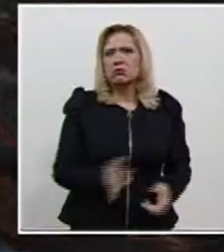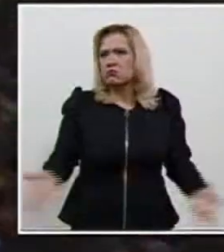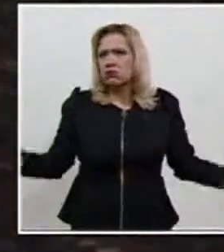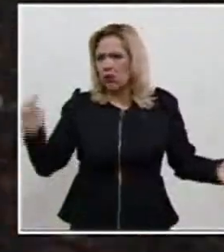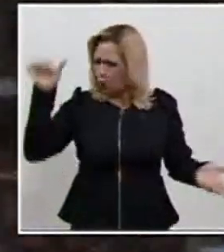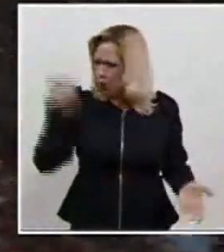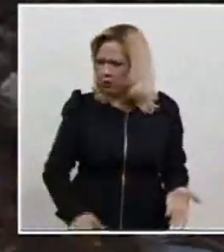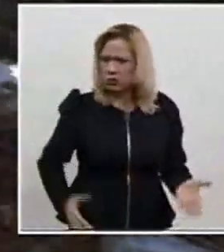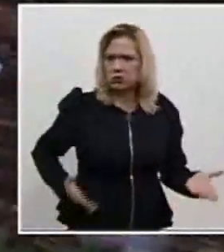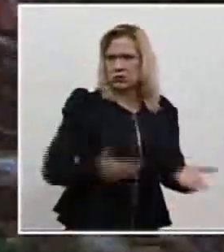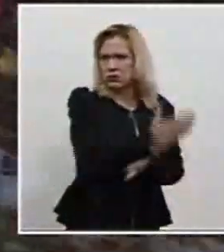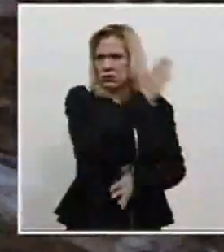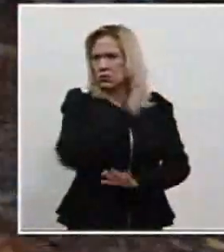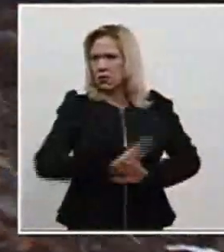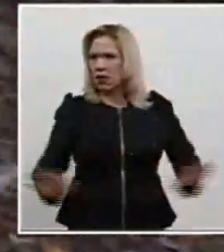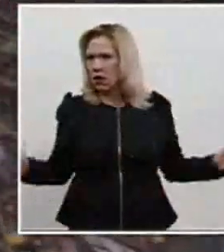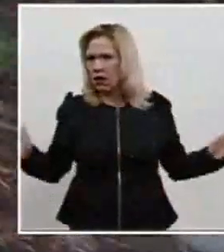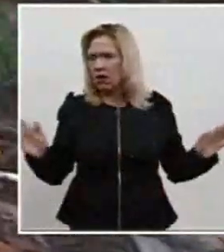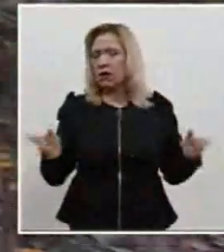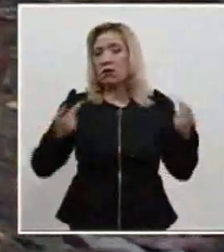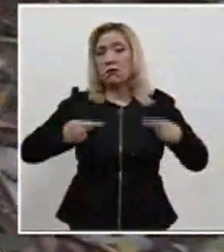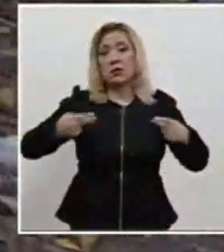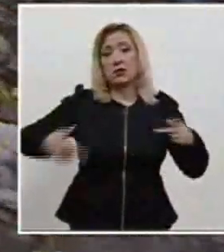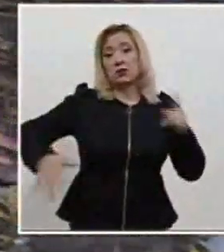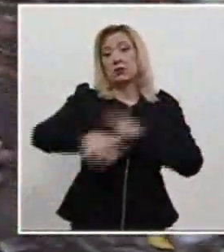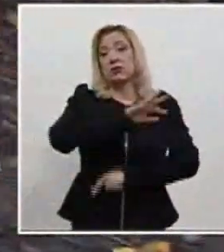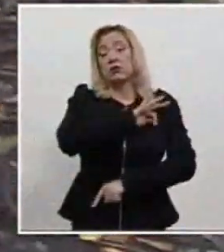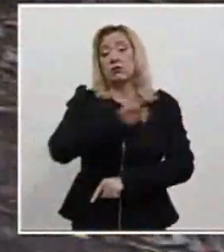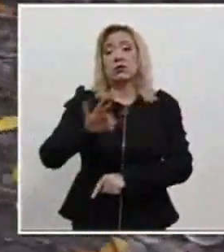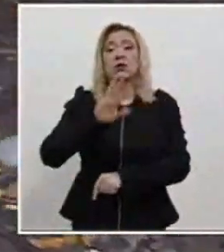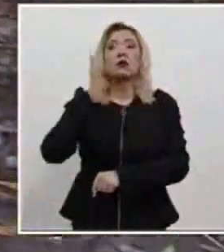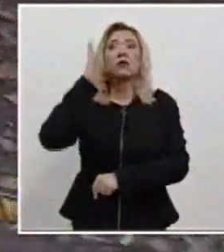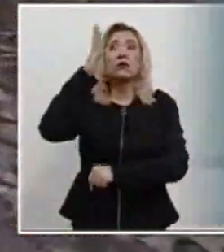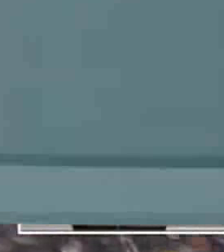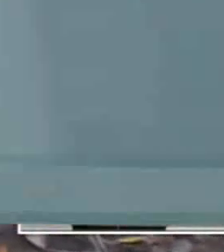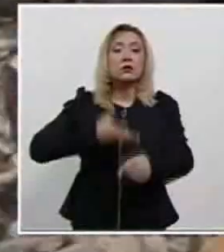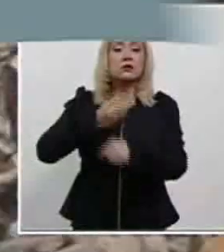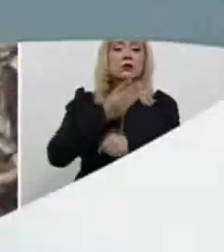medio ambiente y a la sociedad podrían ser irreparables.